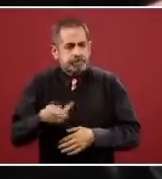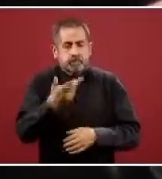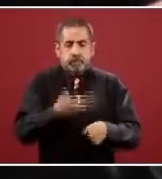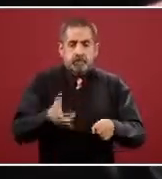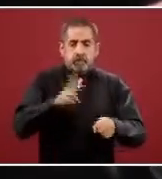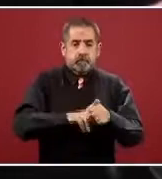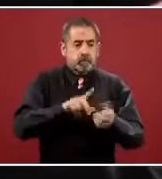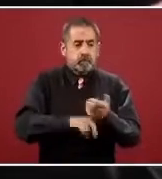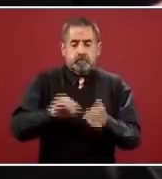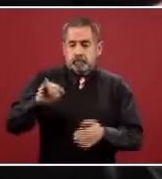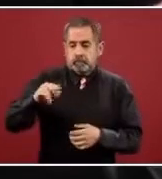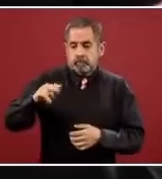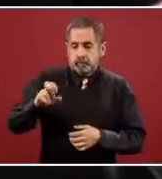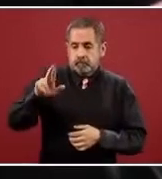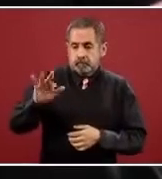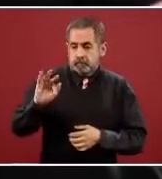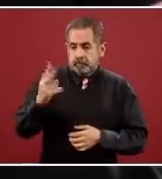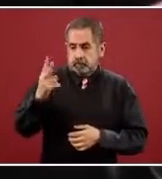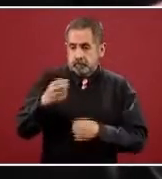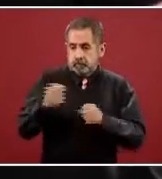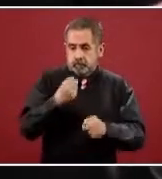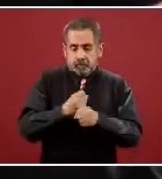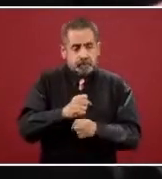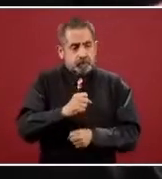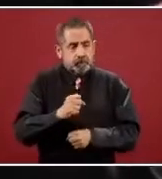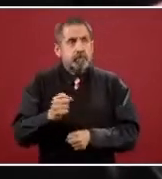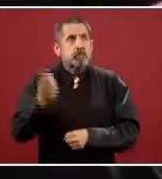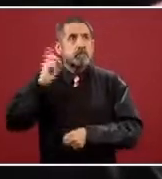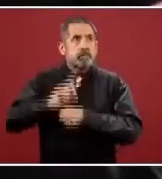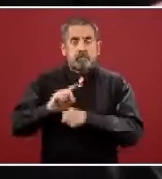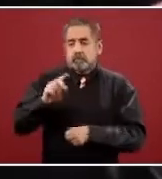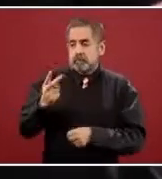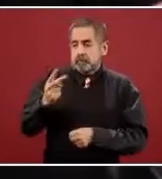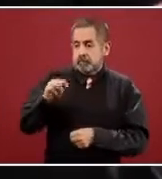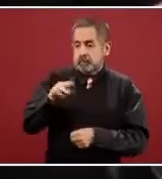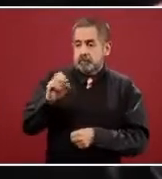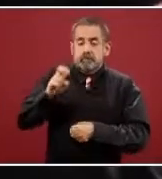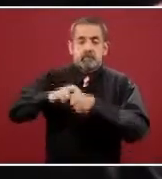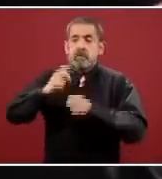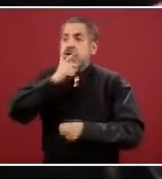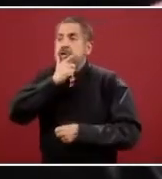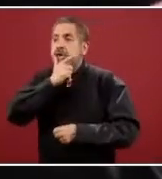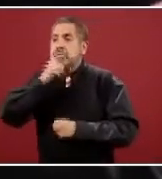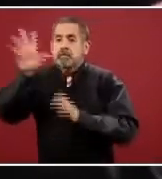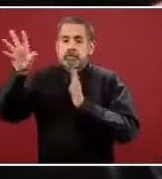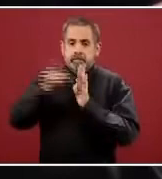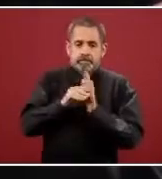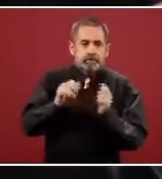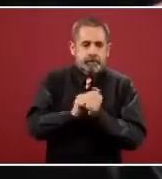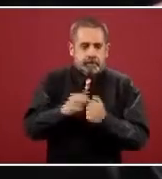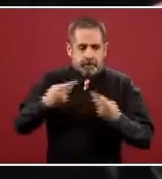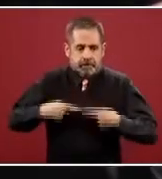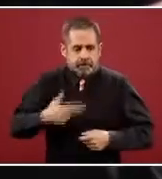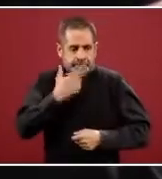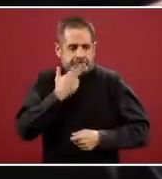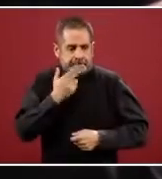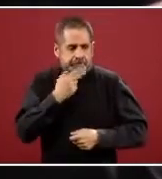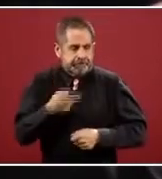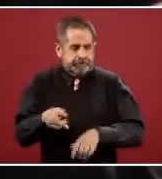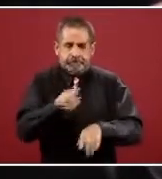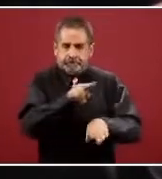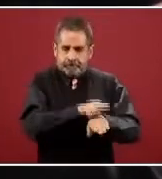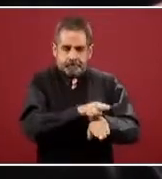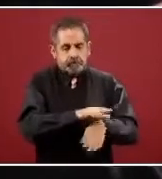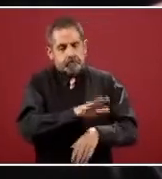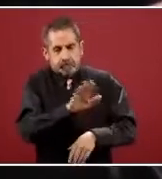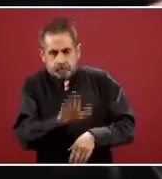hospitalizada en el INER de 42 años que se contagió el 2 de marzo en Inglaterra, era una persona crónica, diabética. Nos gustaría que nos